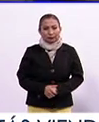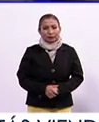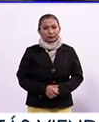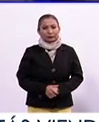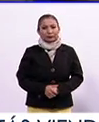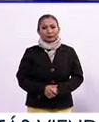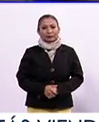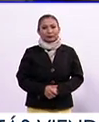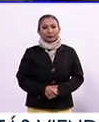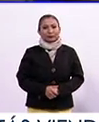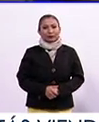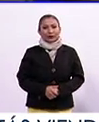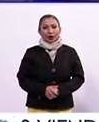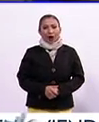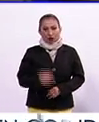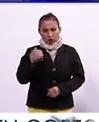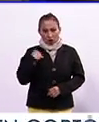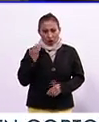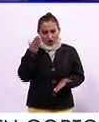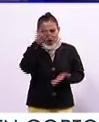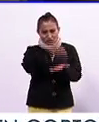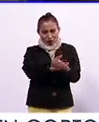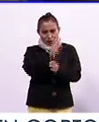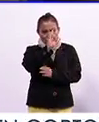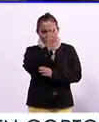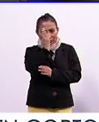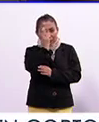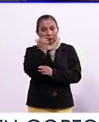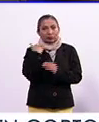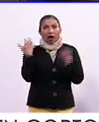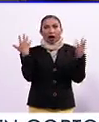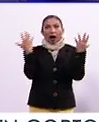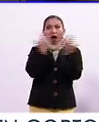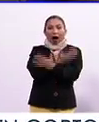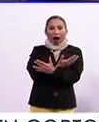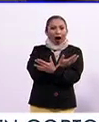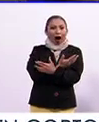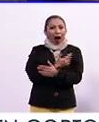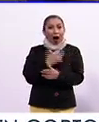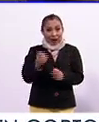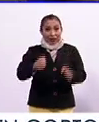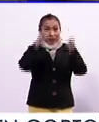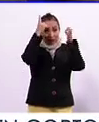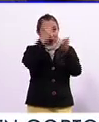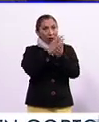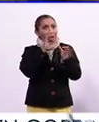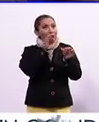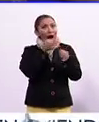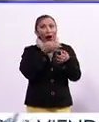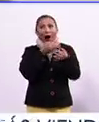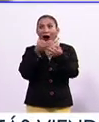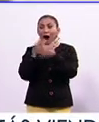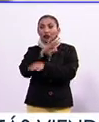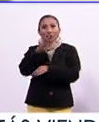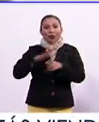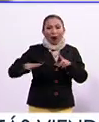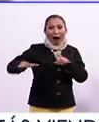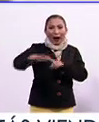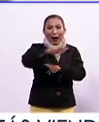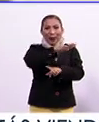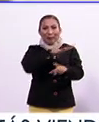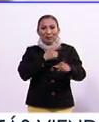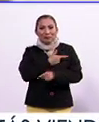decir, cuando entro a la universidad me impresiona, no nada más el edificio, sino el